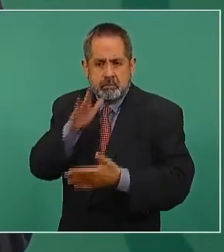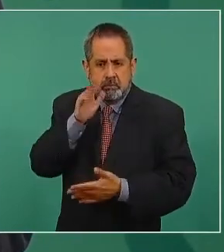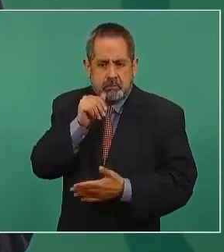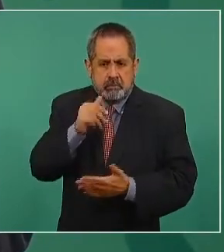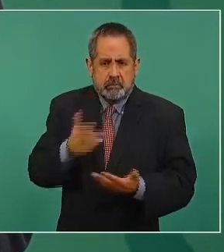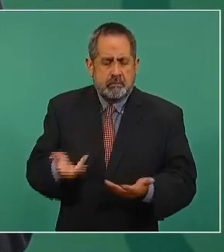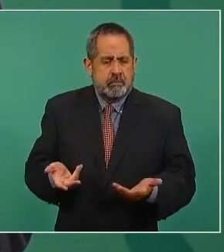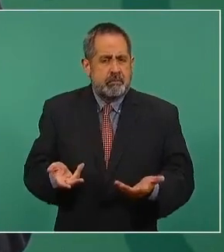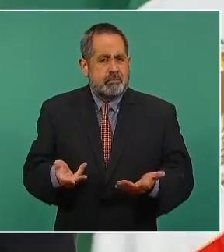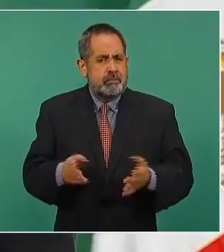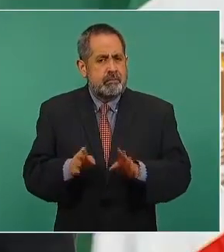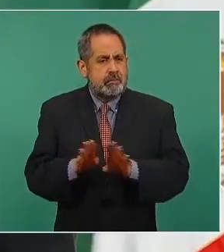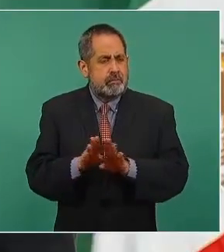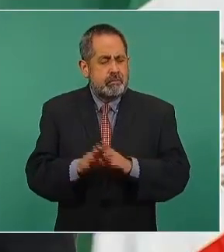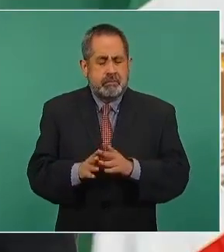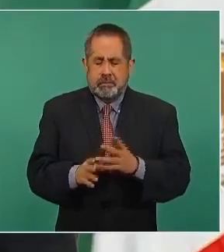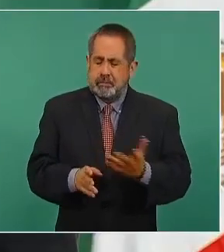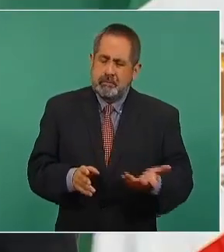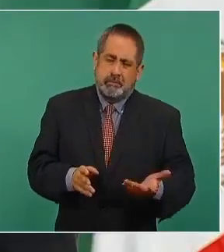Eso